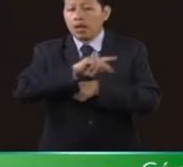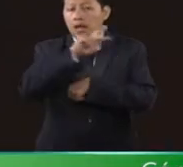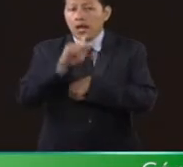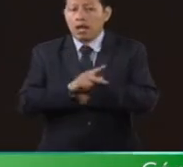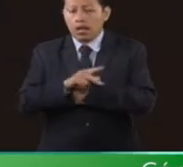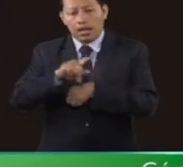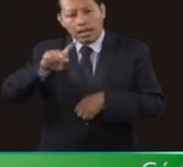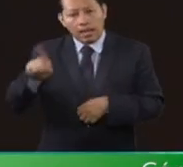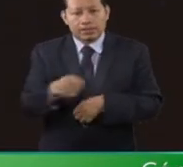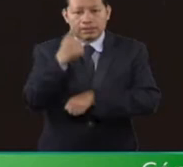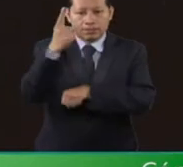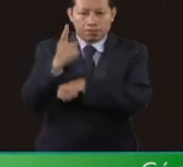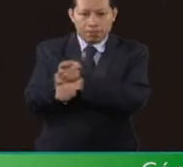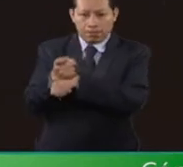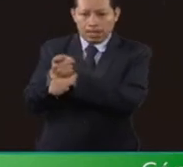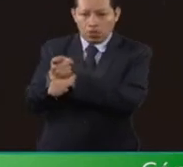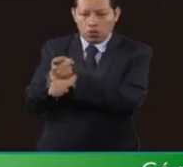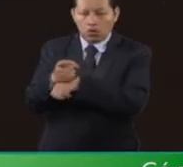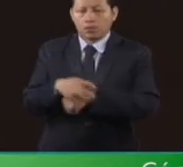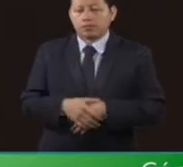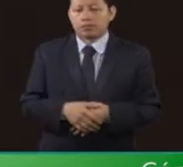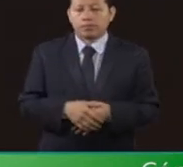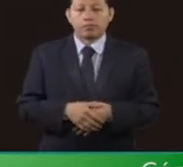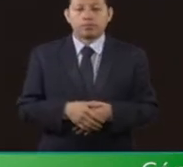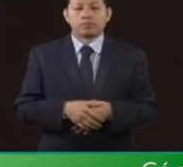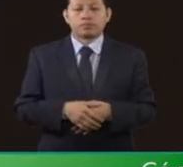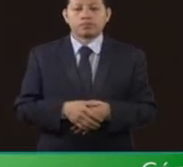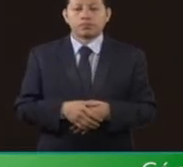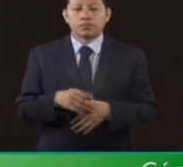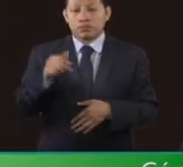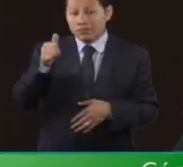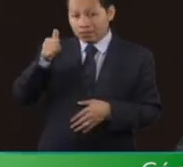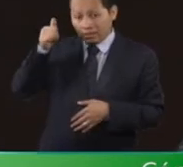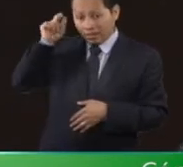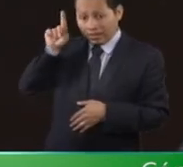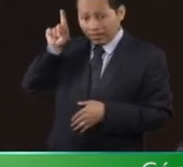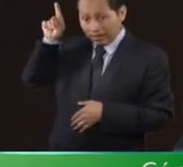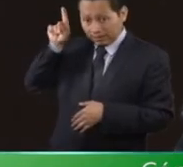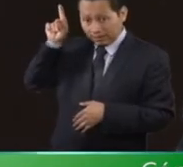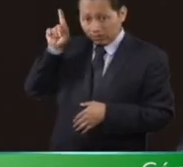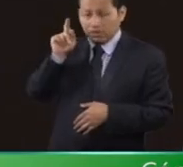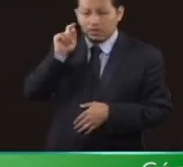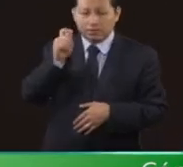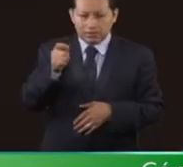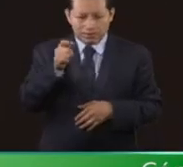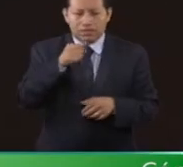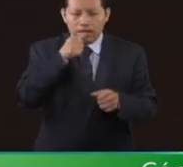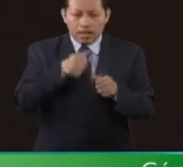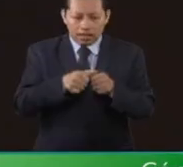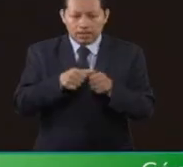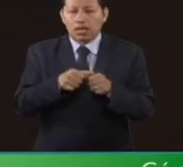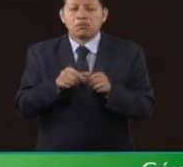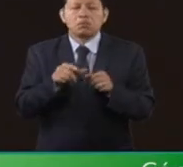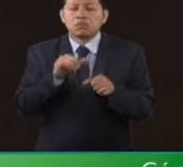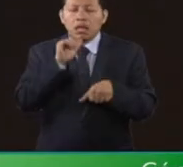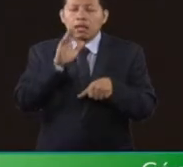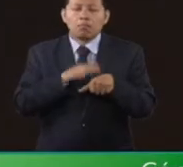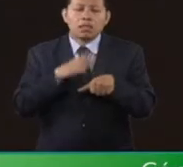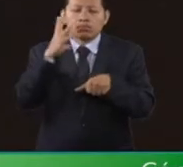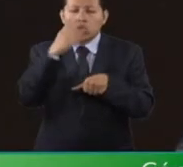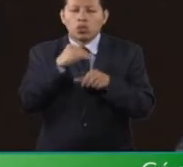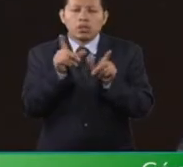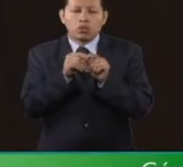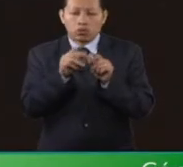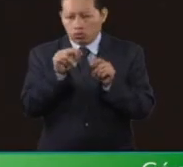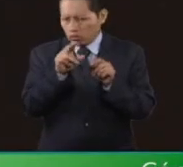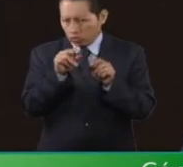Estas letras no están nada más de adorno aquí. Son una obligación que debemos de cumplir, compañeras